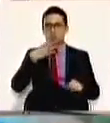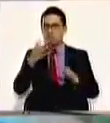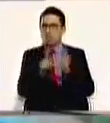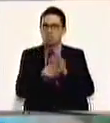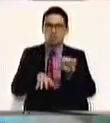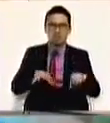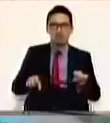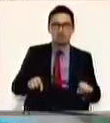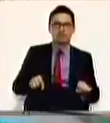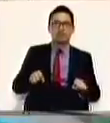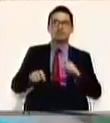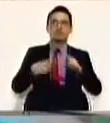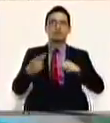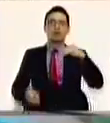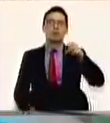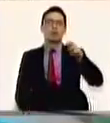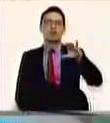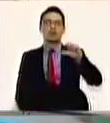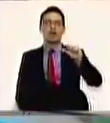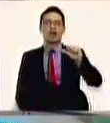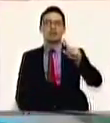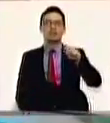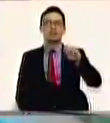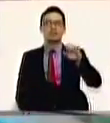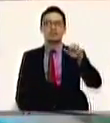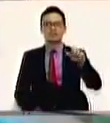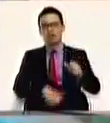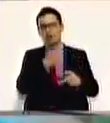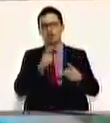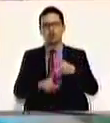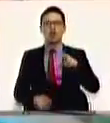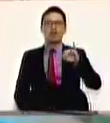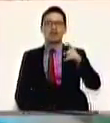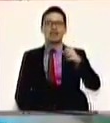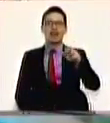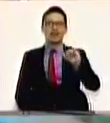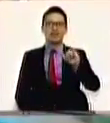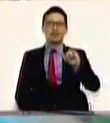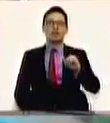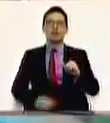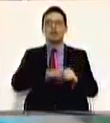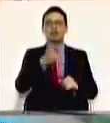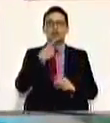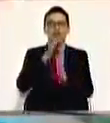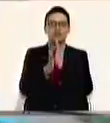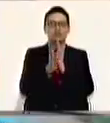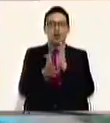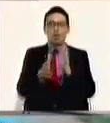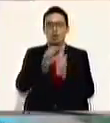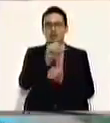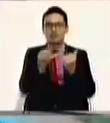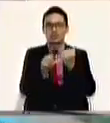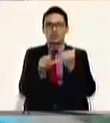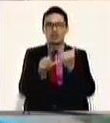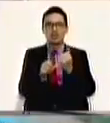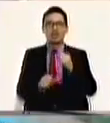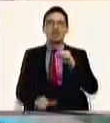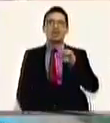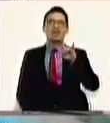Pero después de Mónica Semillas, usted encuentra el documento de Brigario Urrutia explicándole. Le dice, las asesorías de Brigario